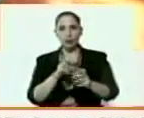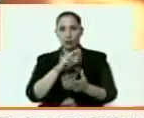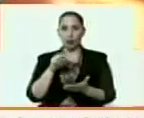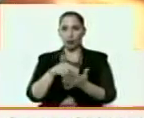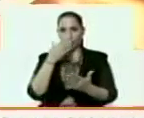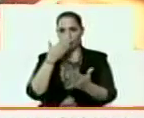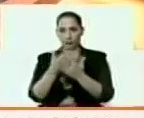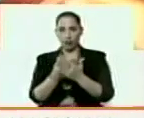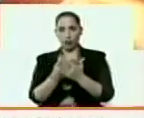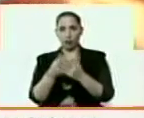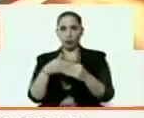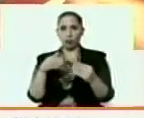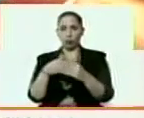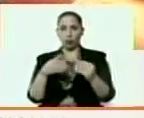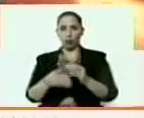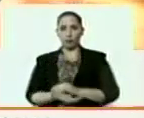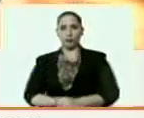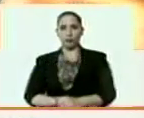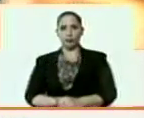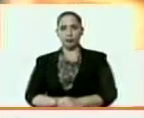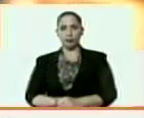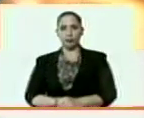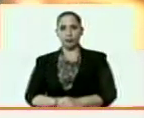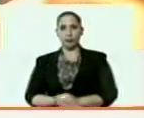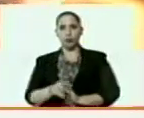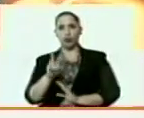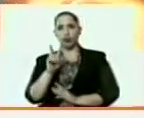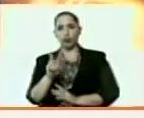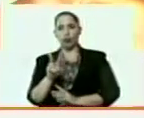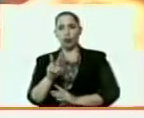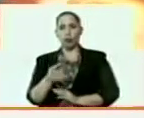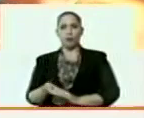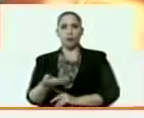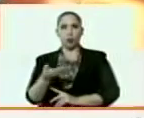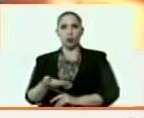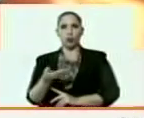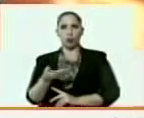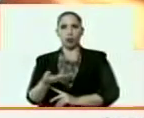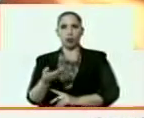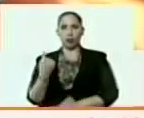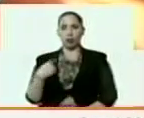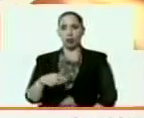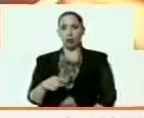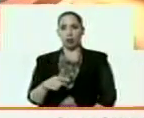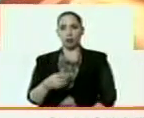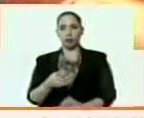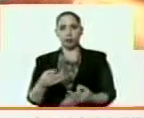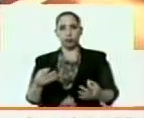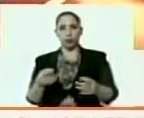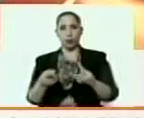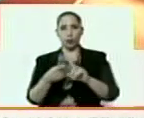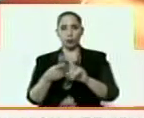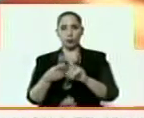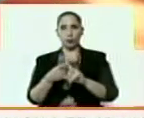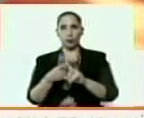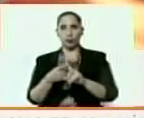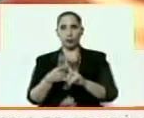frente al dólar especulativo. Dos herramientas que han tenido éxito, Maripili. Uno es el encaje legal bancario